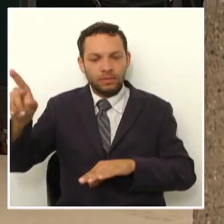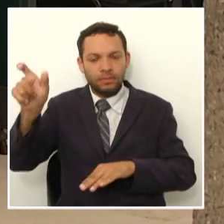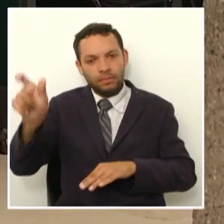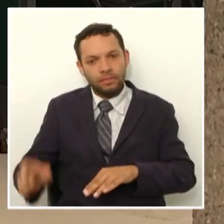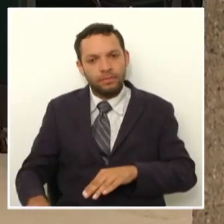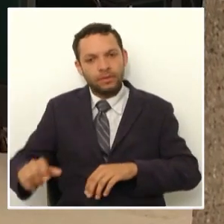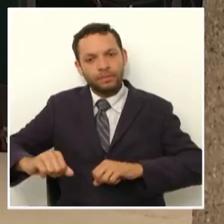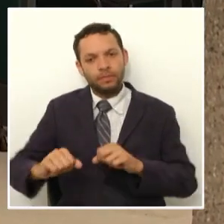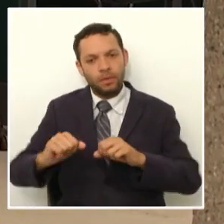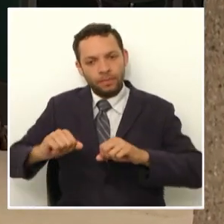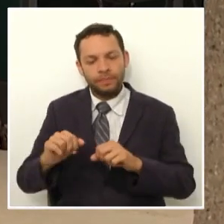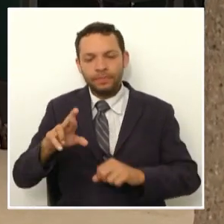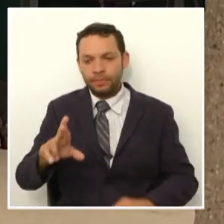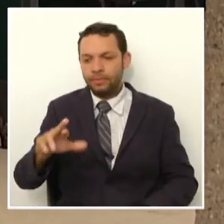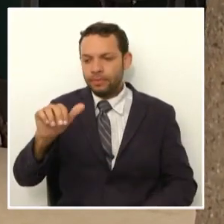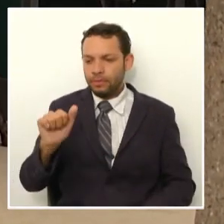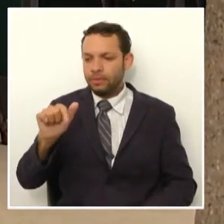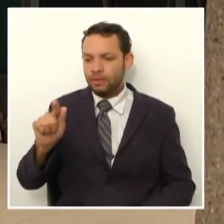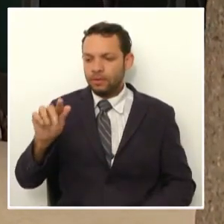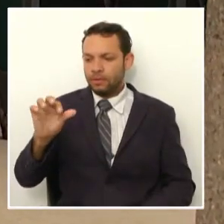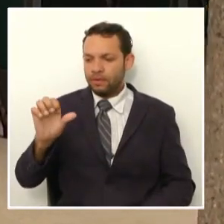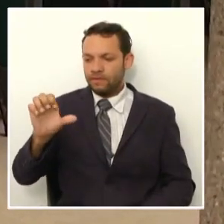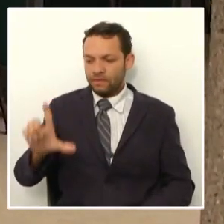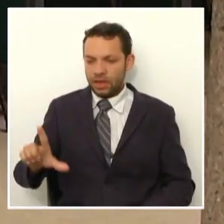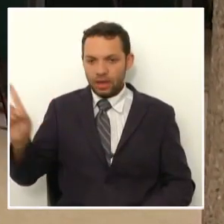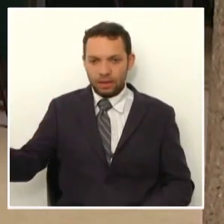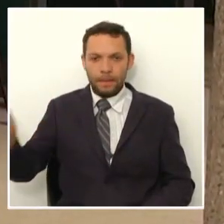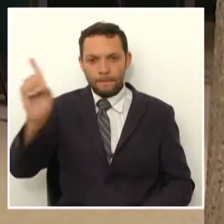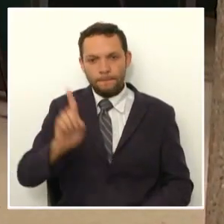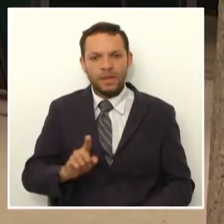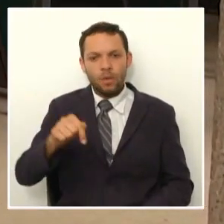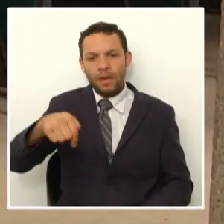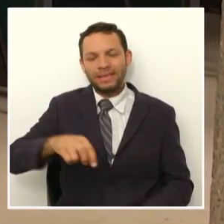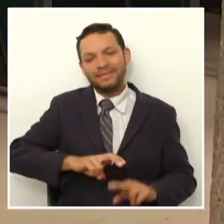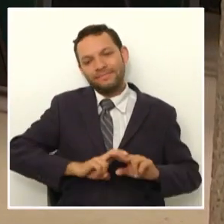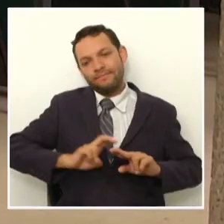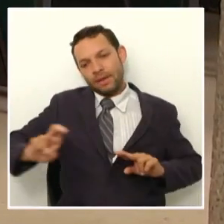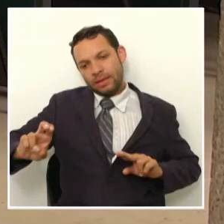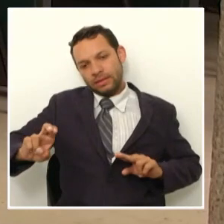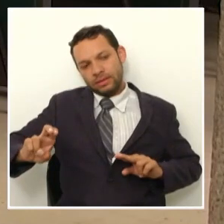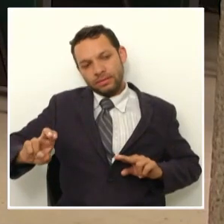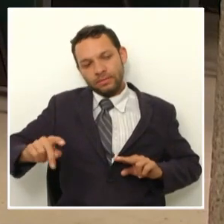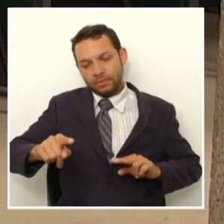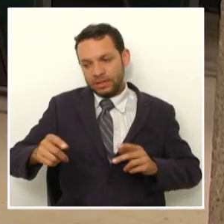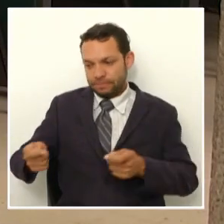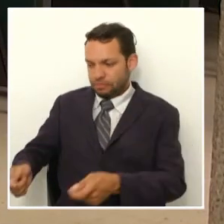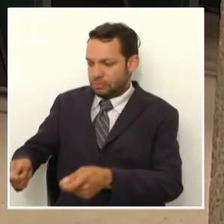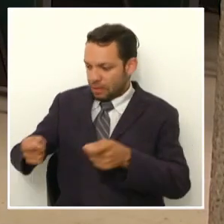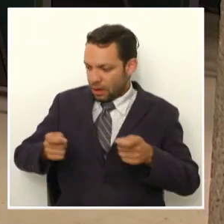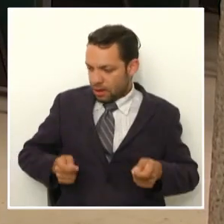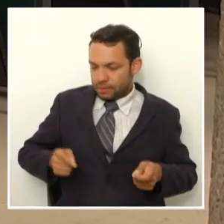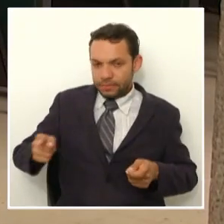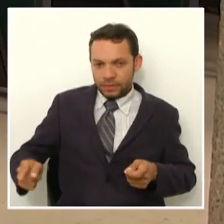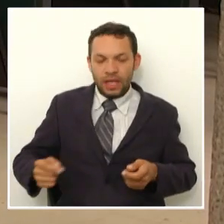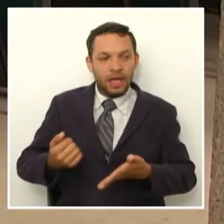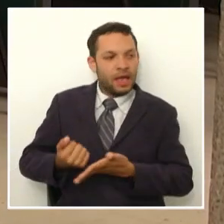Rafael Sarmiento, que vino con este equipo a Manizales. Este es el equipo con el que tratamos en el año